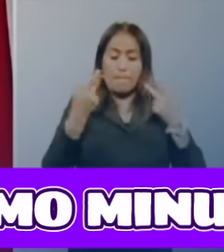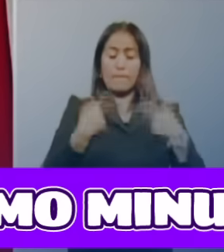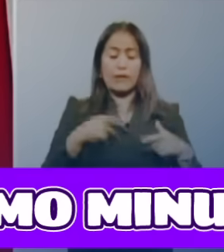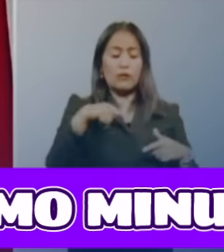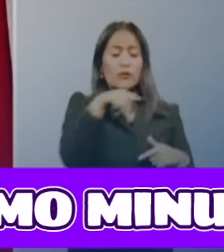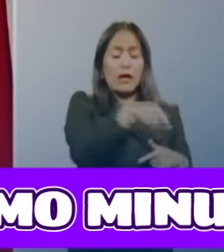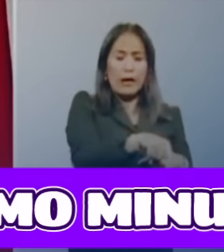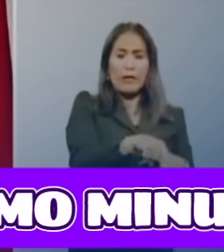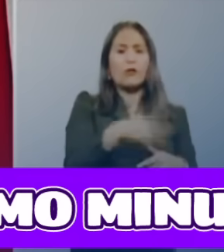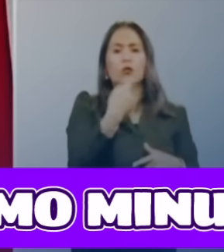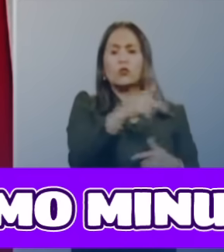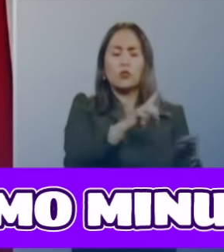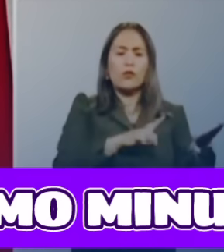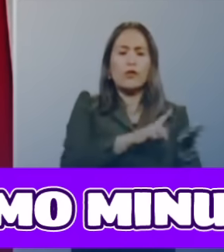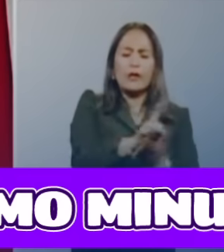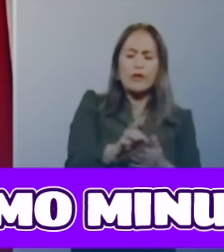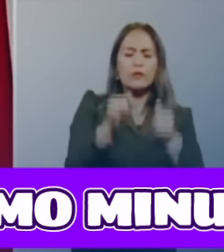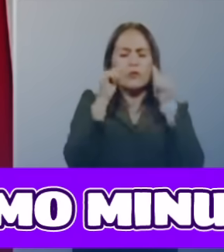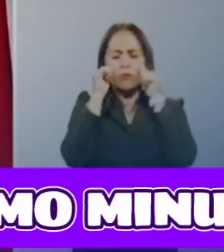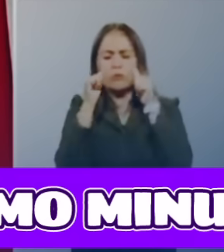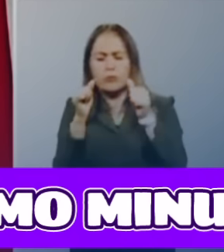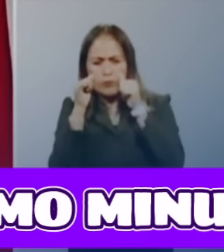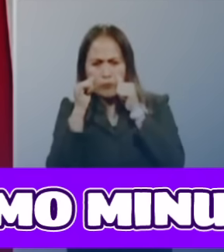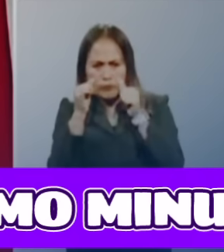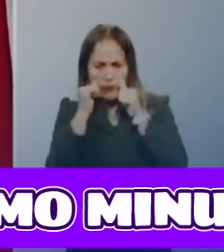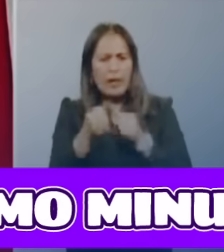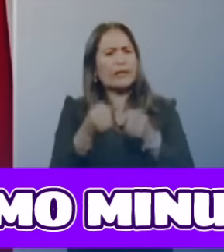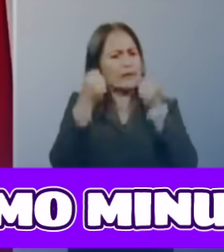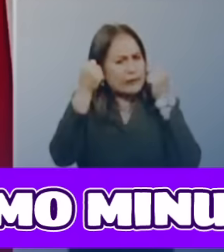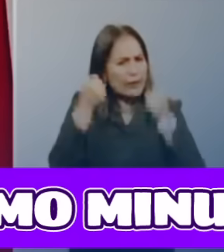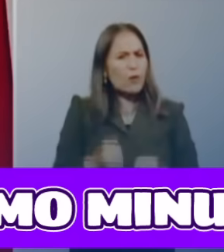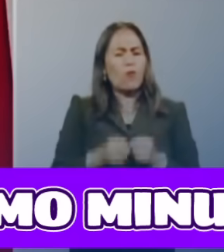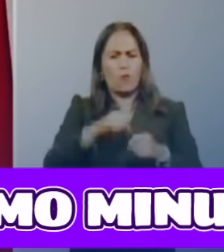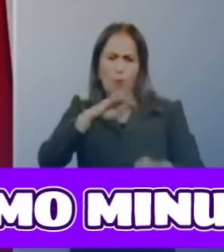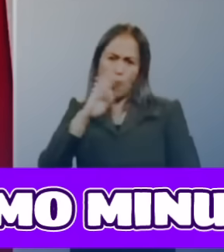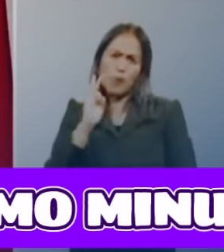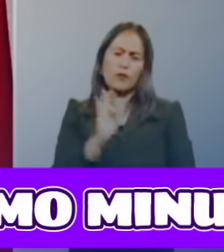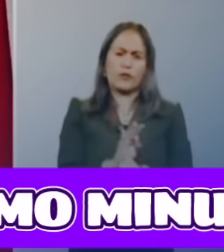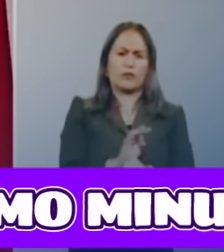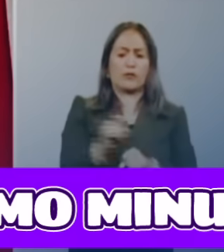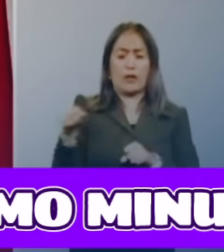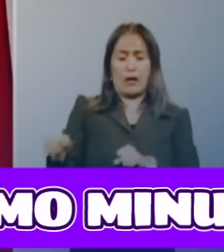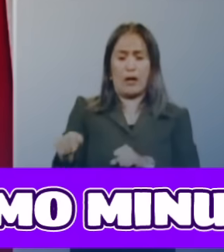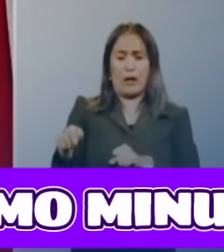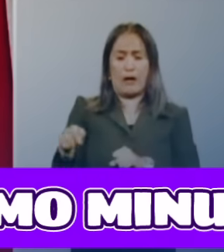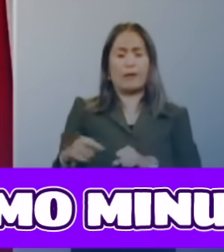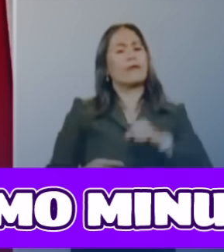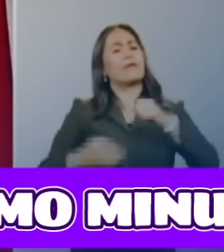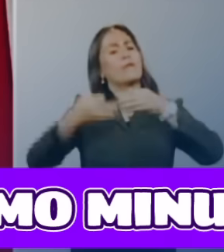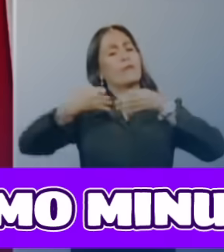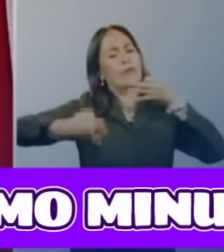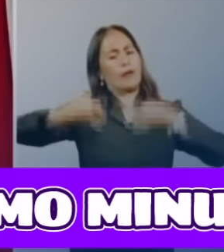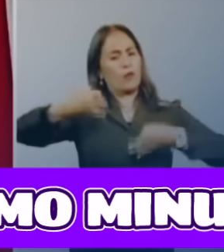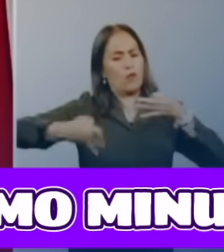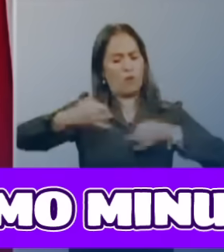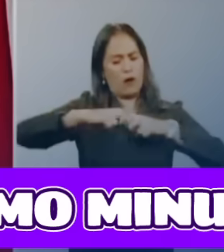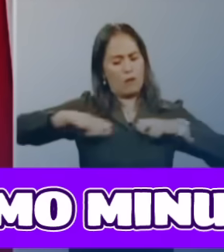derecho a ser oída con las debidas garantías por un tribunal